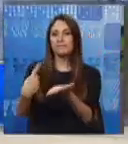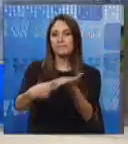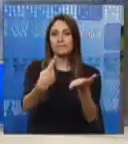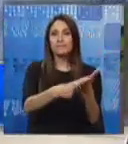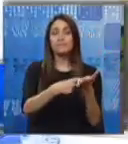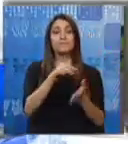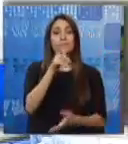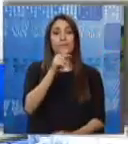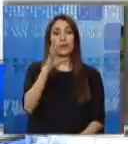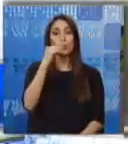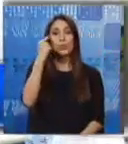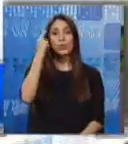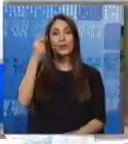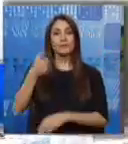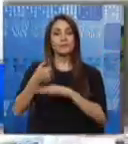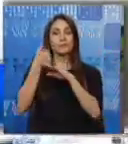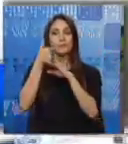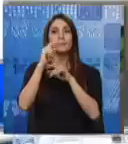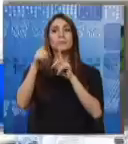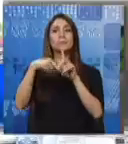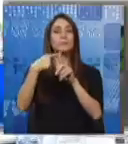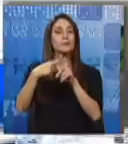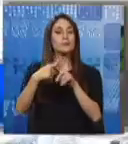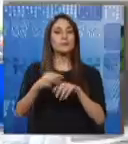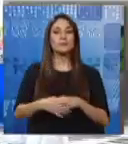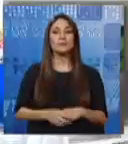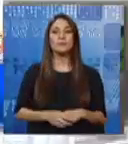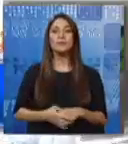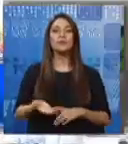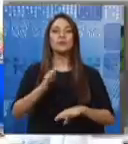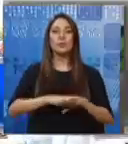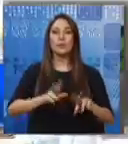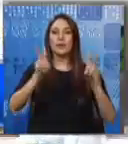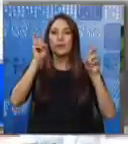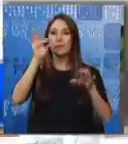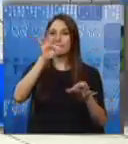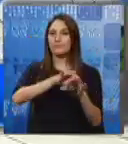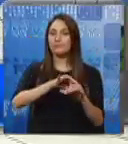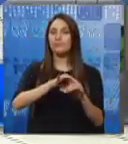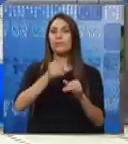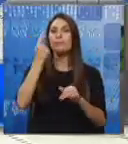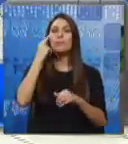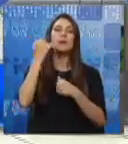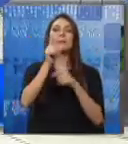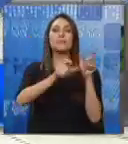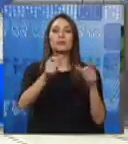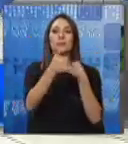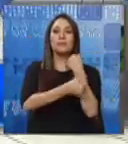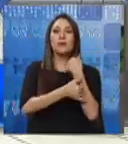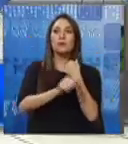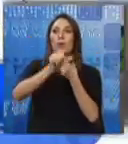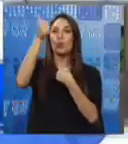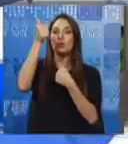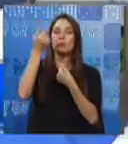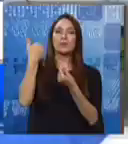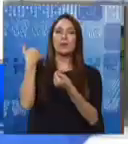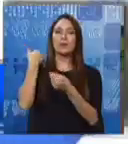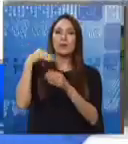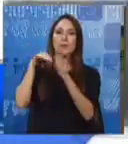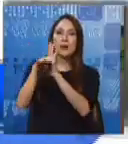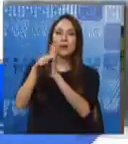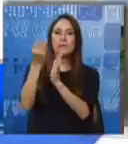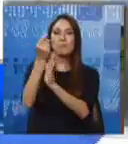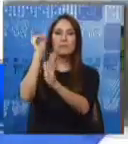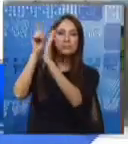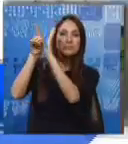del Ejecutivo, Rafael Correa, y principalmente en torno a la consulta popular sobre los paraísos fiscales, motivada por él.